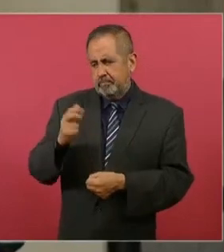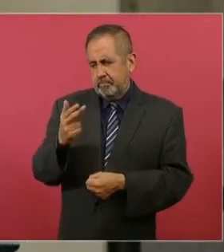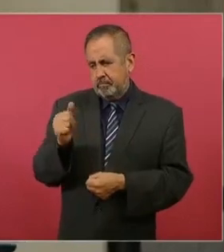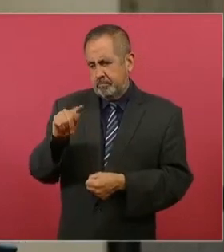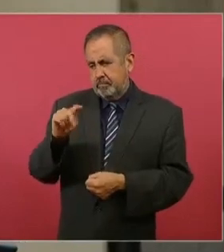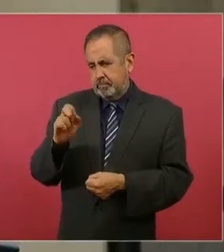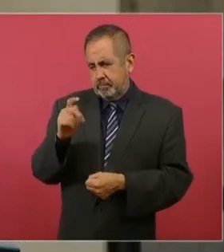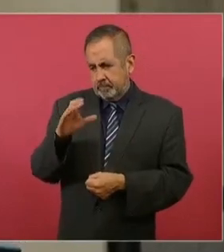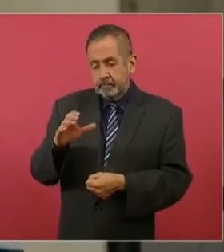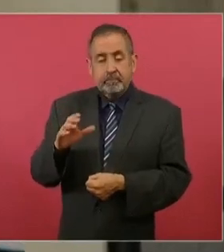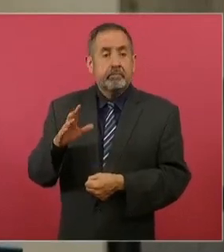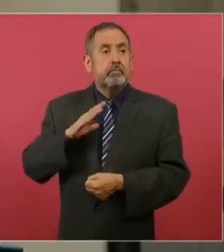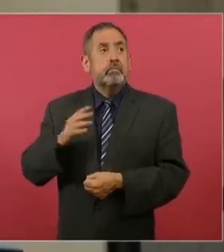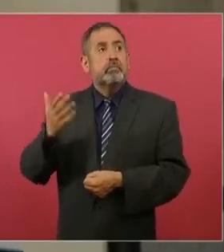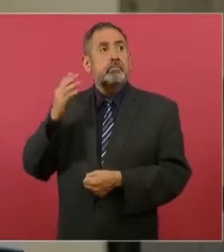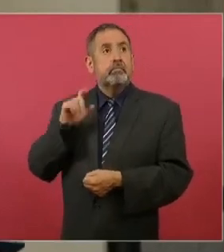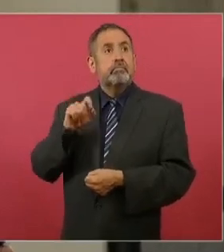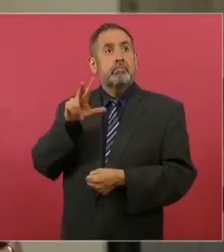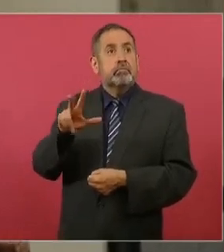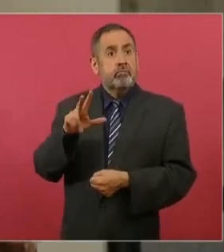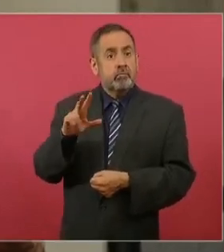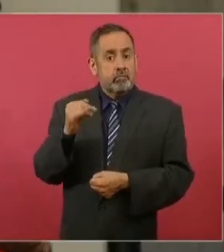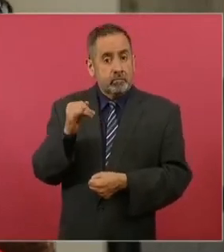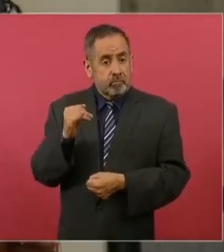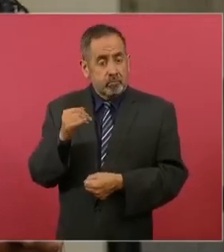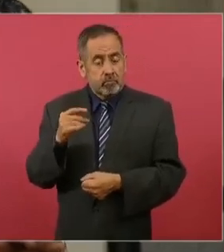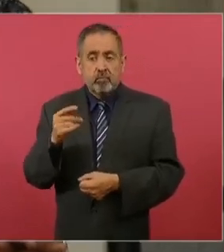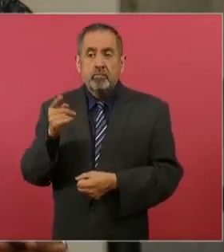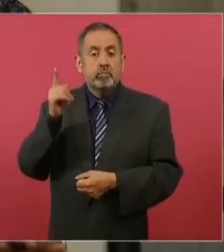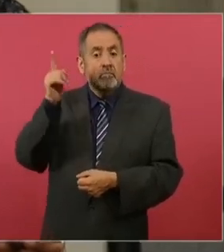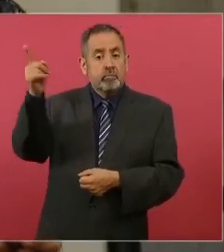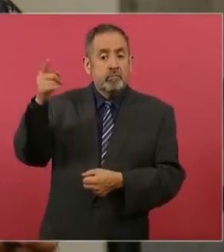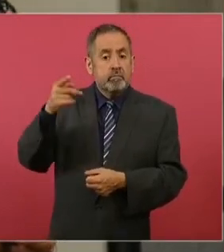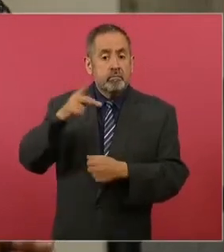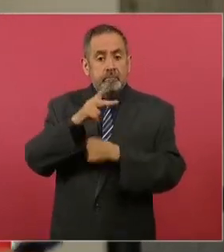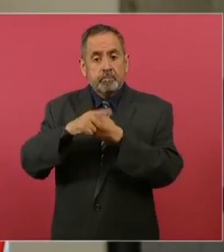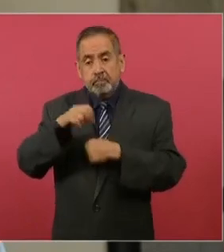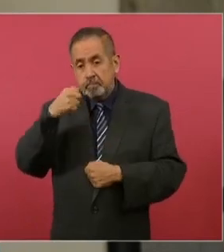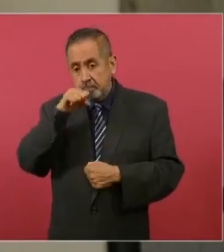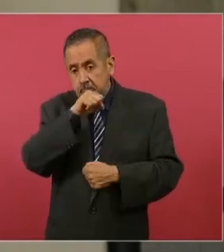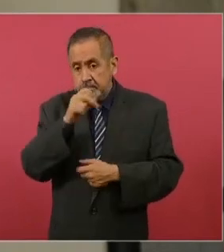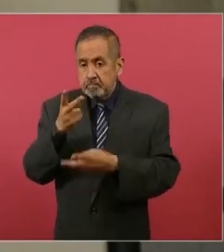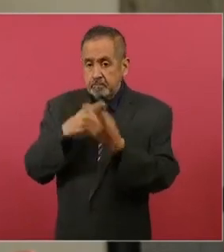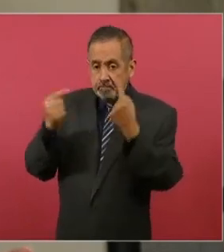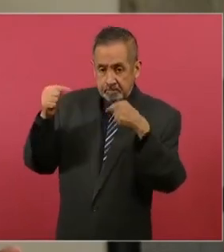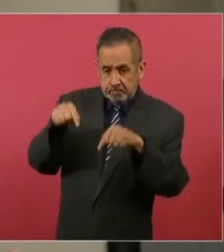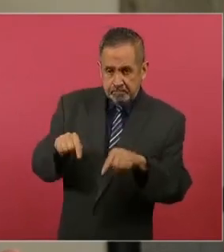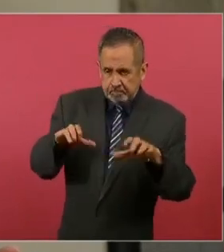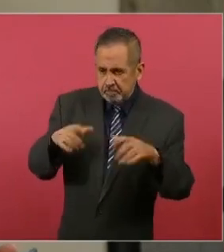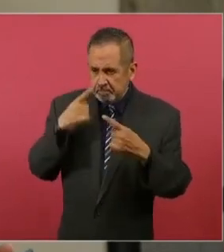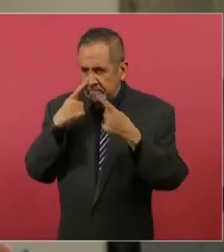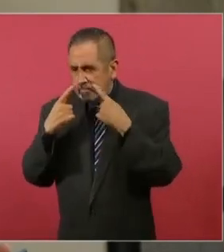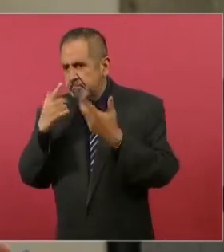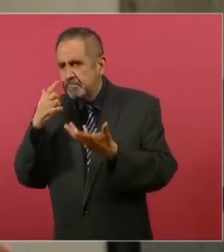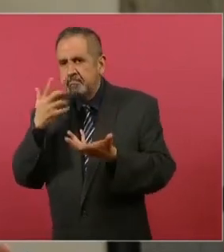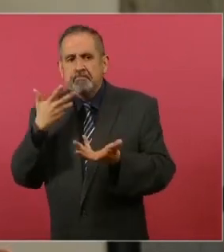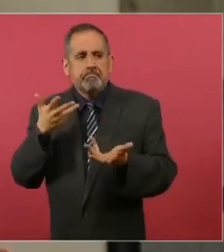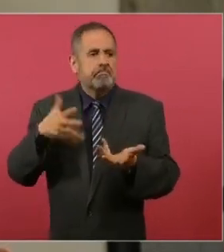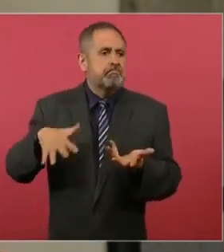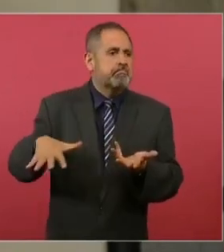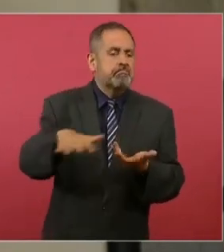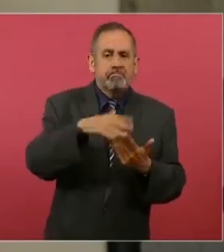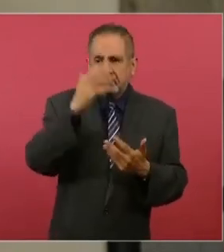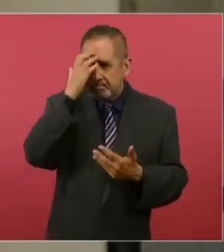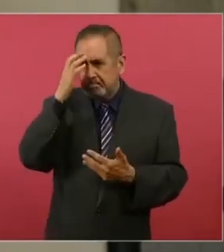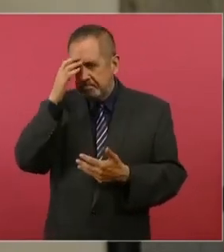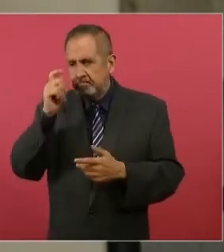una misión de 20 empresas de Taiwán que conocerán el corredor interoceánico. De estas visitas, ¿se